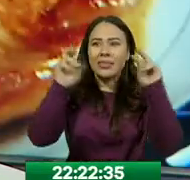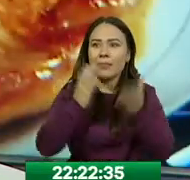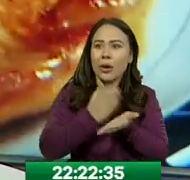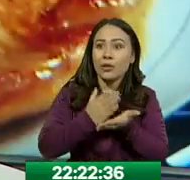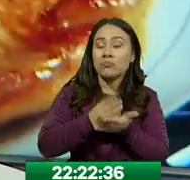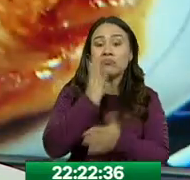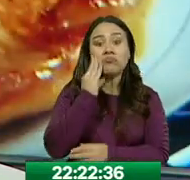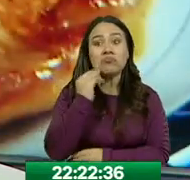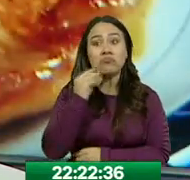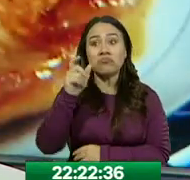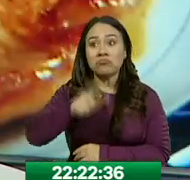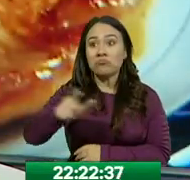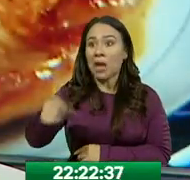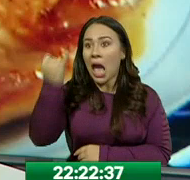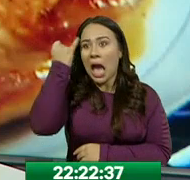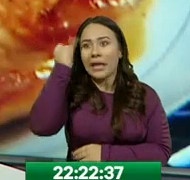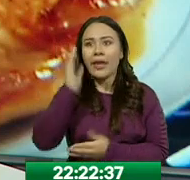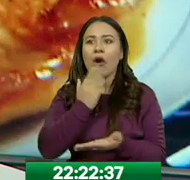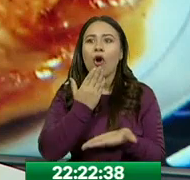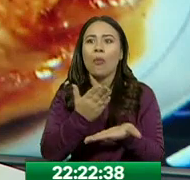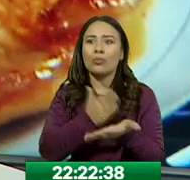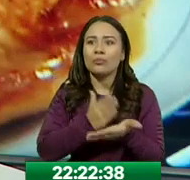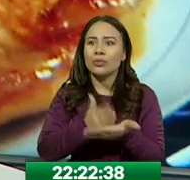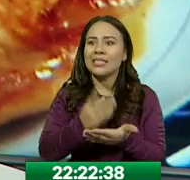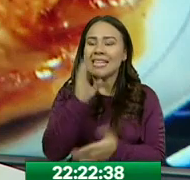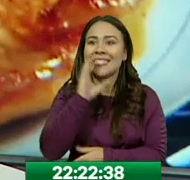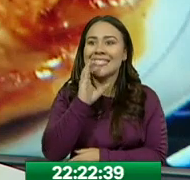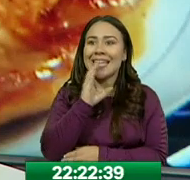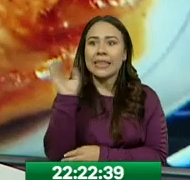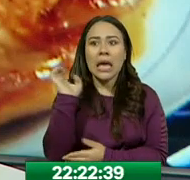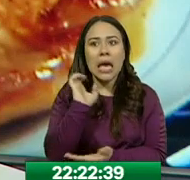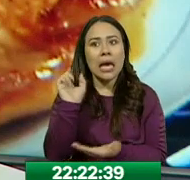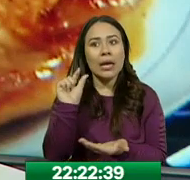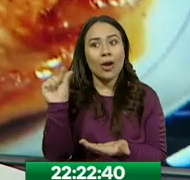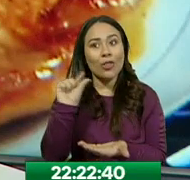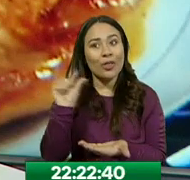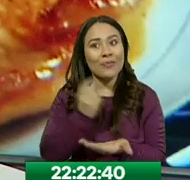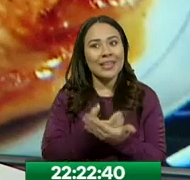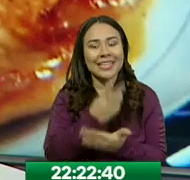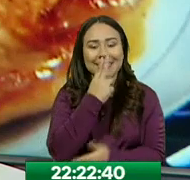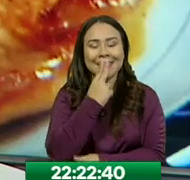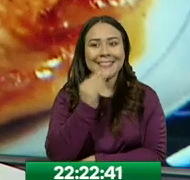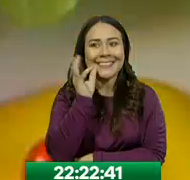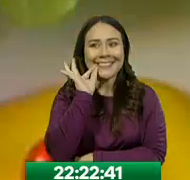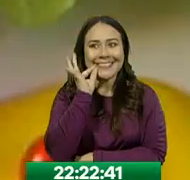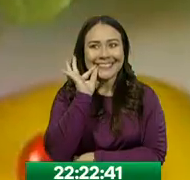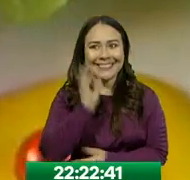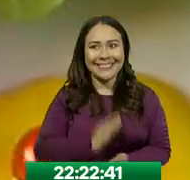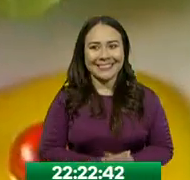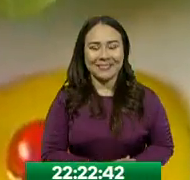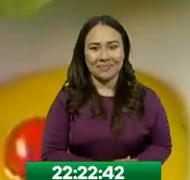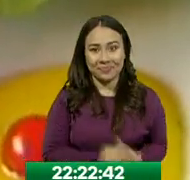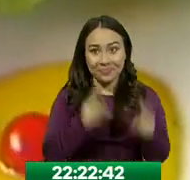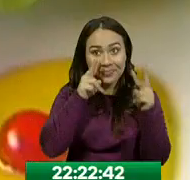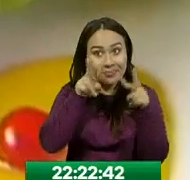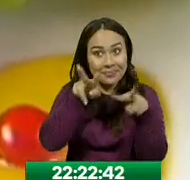la cocina presentan opciones de cenas navideñas económicas y deliciosas. Veamos.